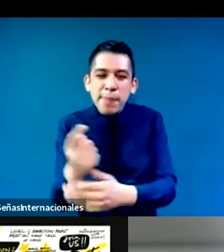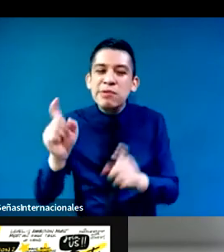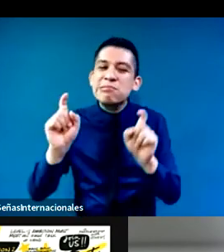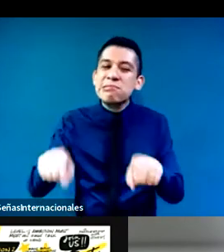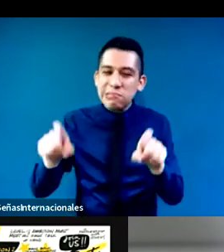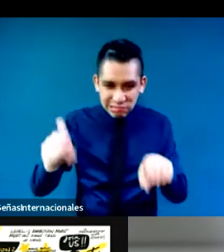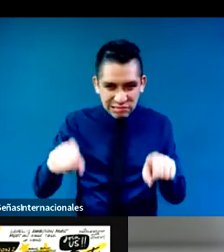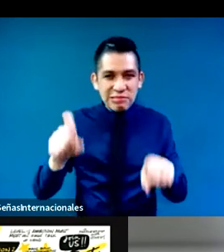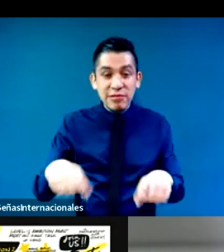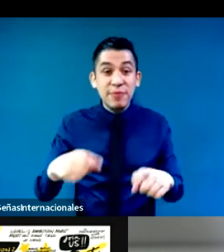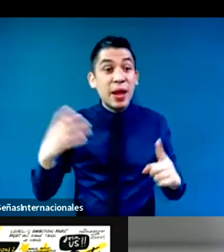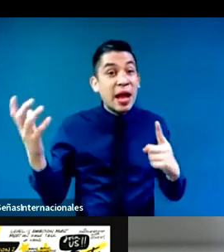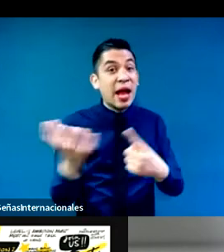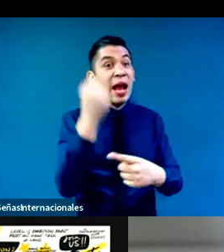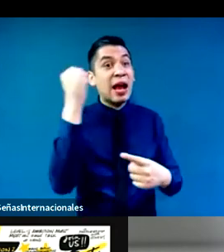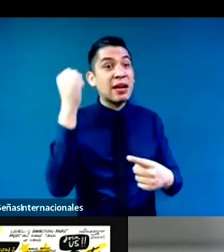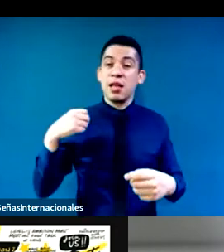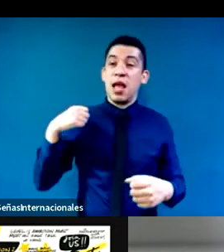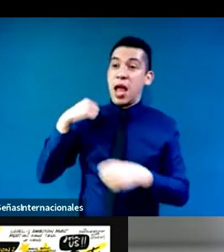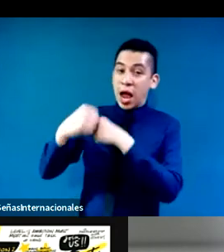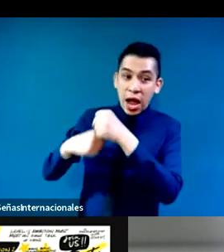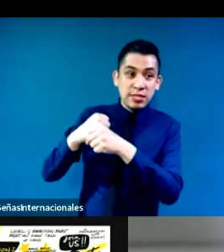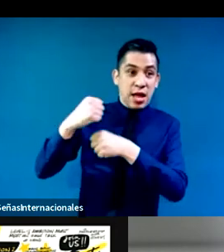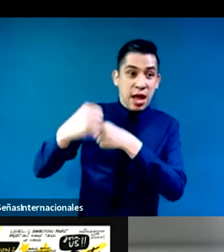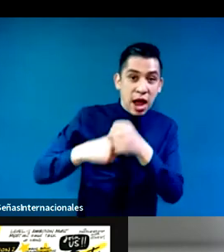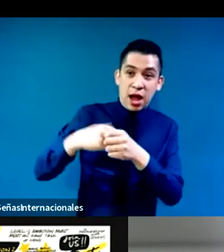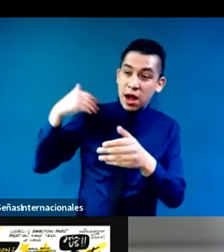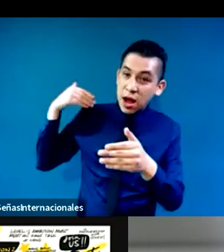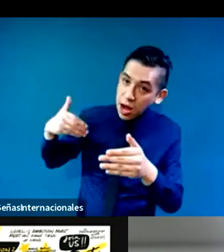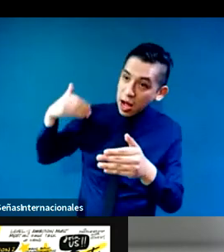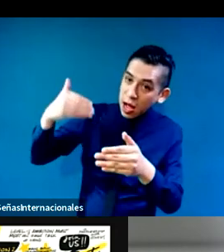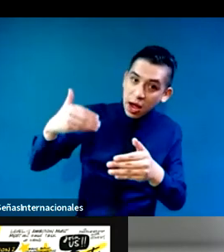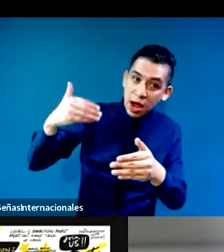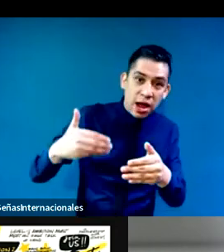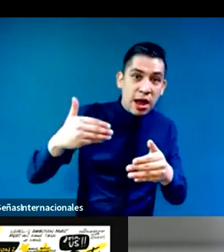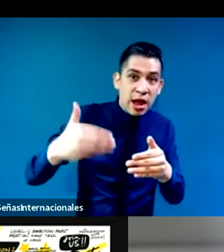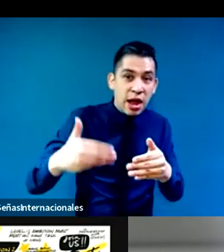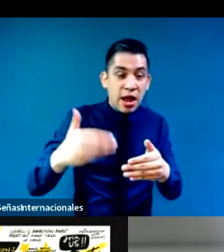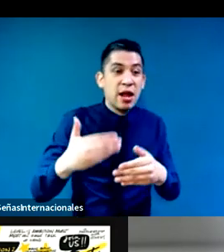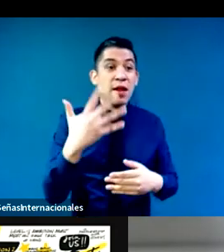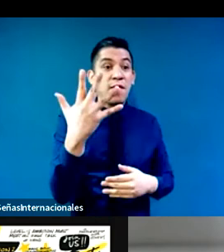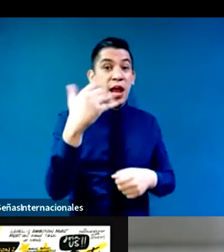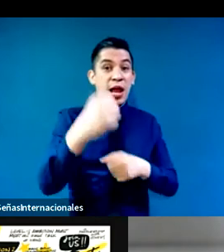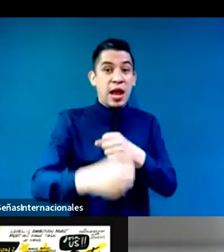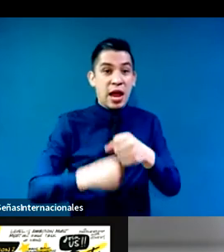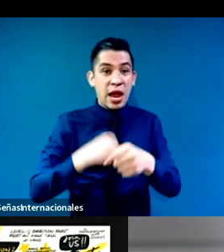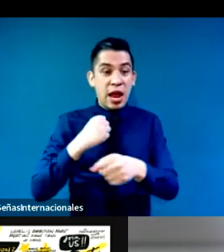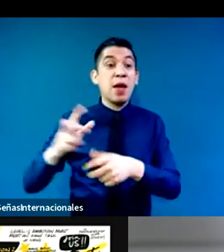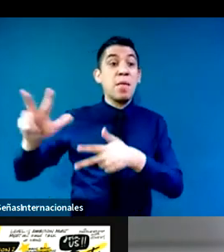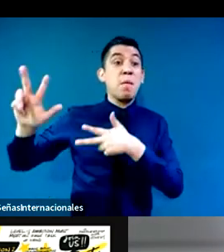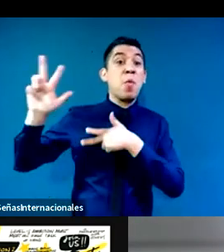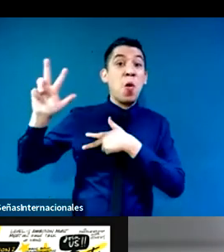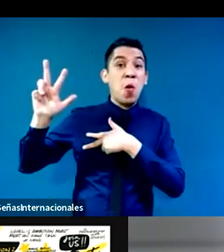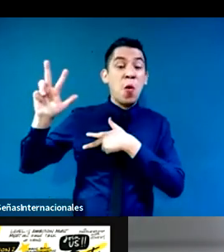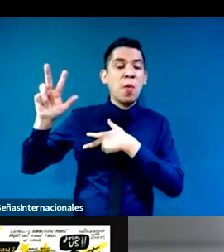pasar de los años. Y es que han pasado 25 años desde que se le hicieron promesas ambiciosas a las